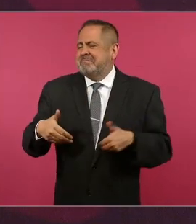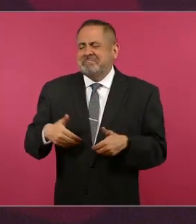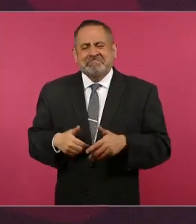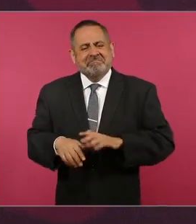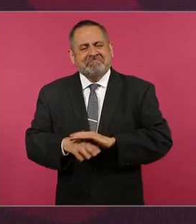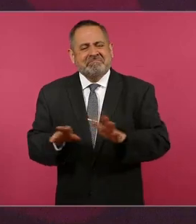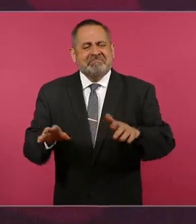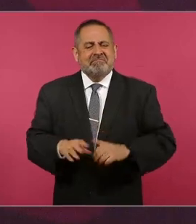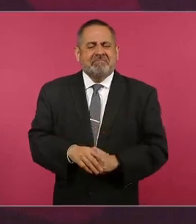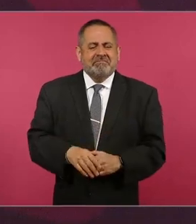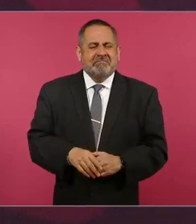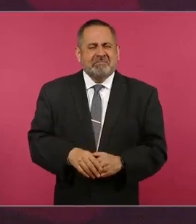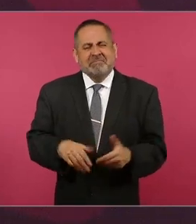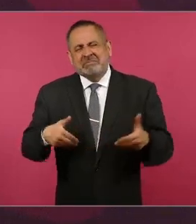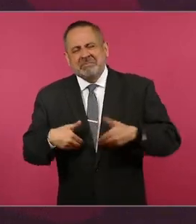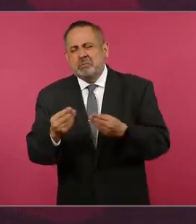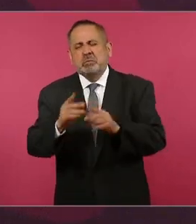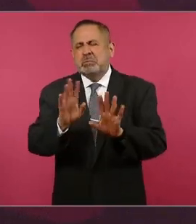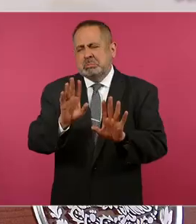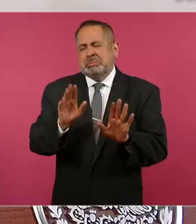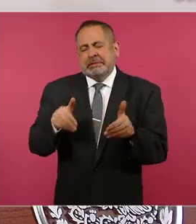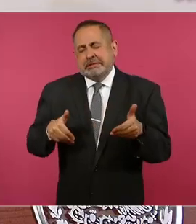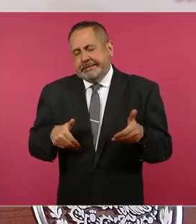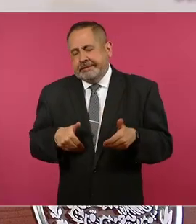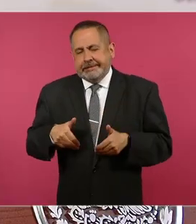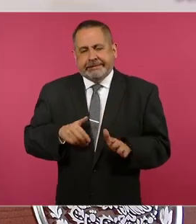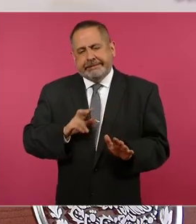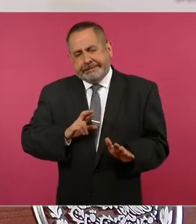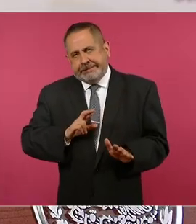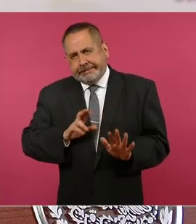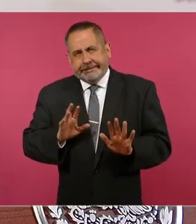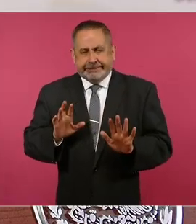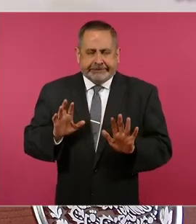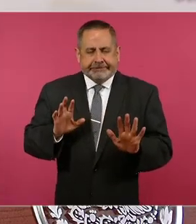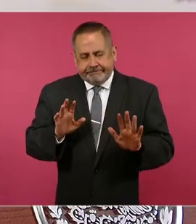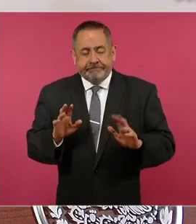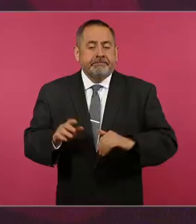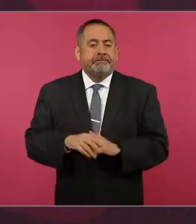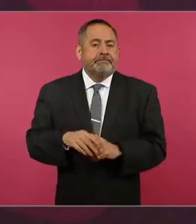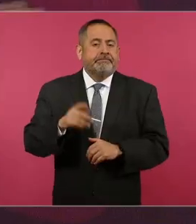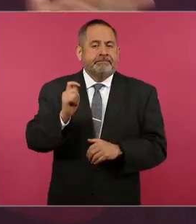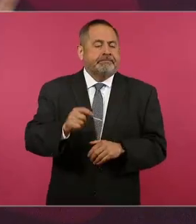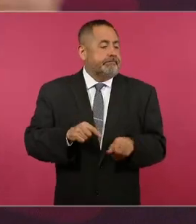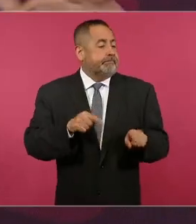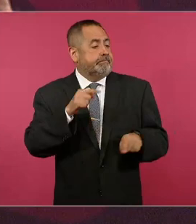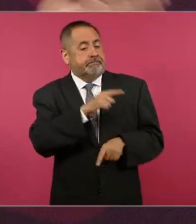no mucho pero sí a veces cuando se